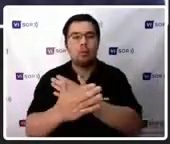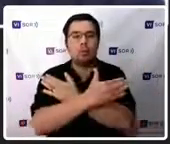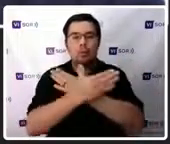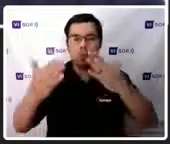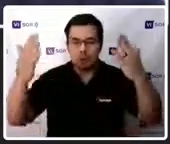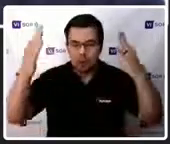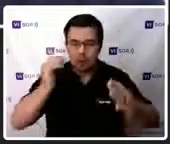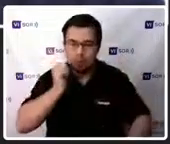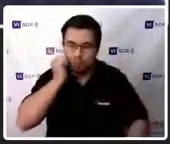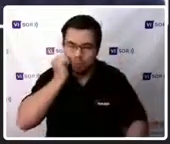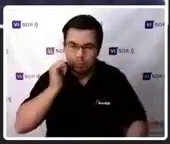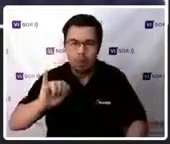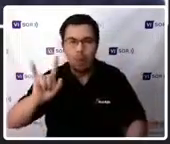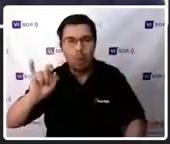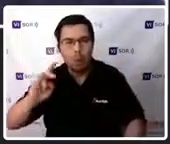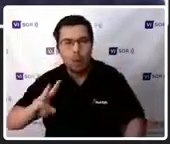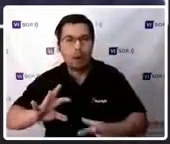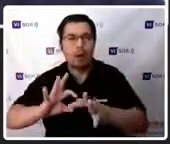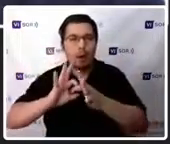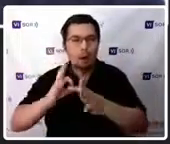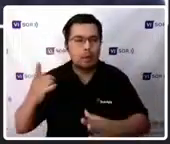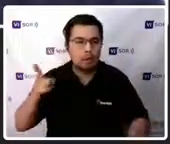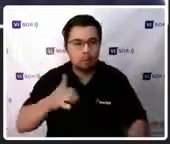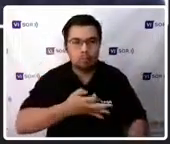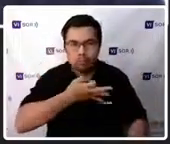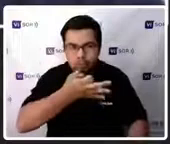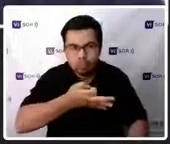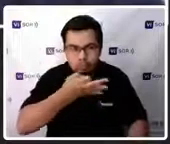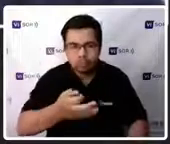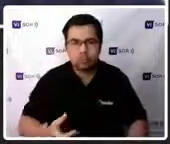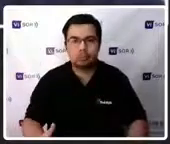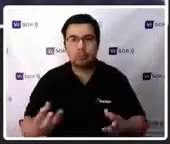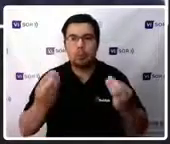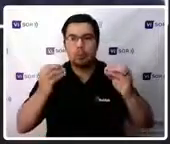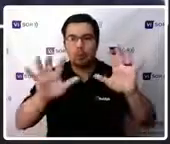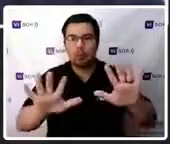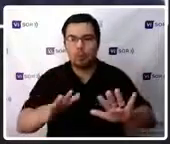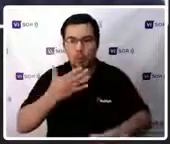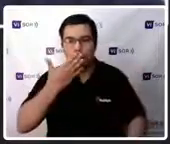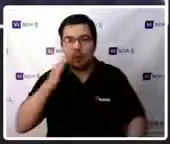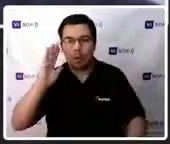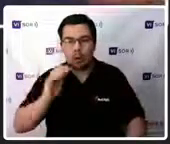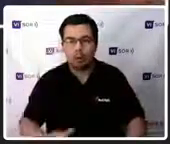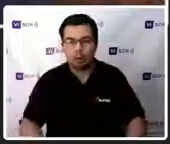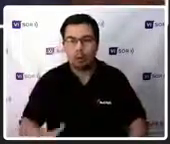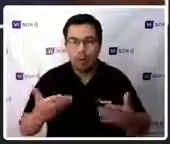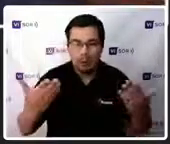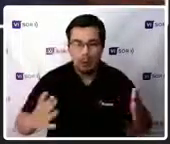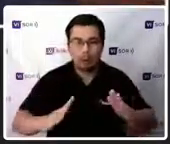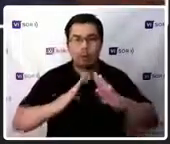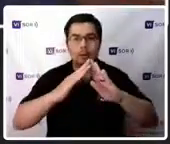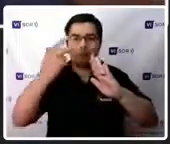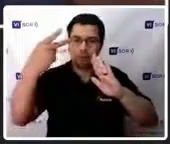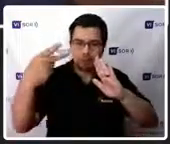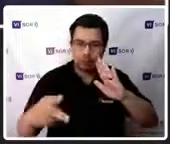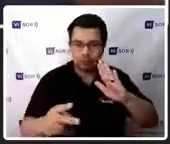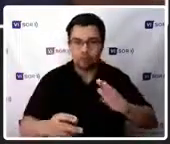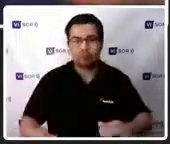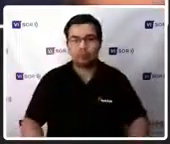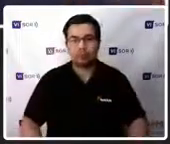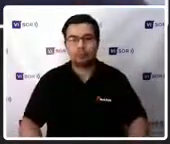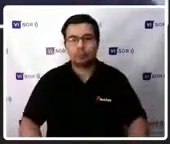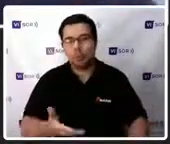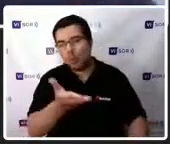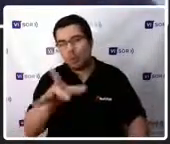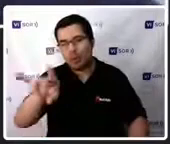excelente intervención y a Fernando desearle lo mejor, que sigue siendo usted su casa, como usted sabe, y un abrazo grande a todos los que nos estuvieron acompañando